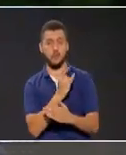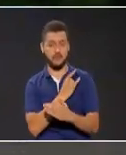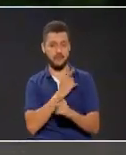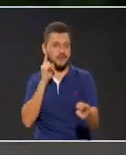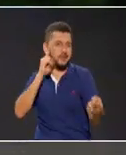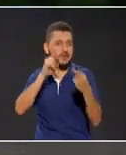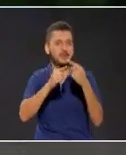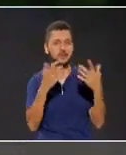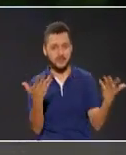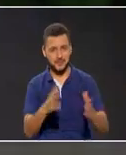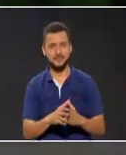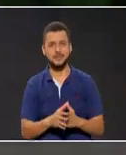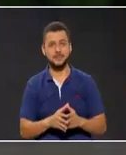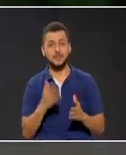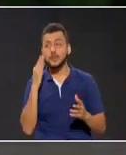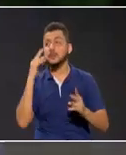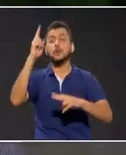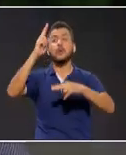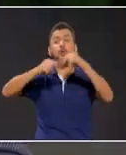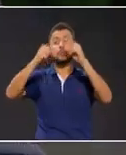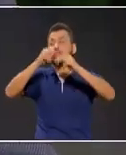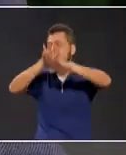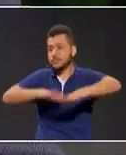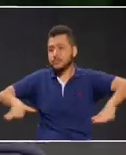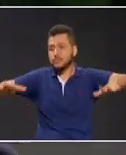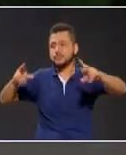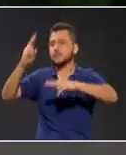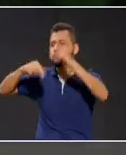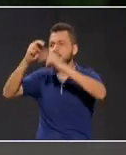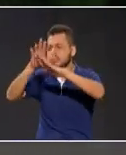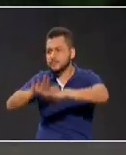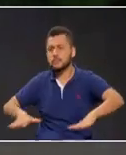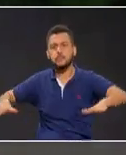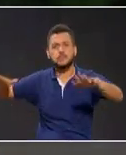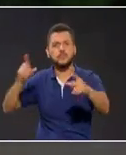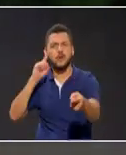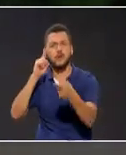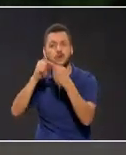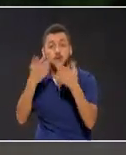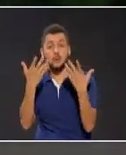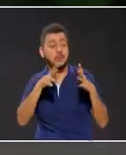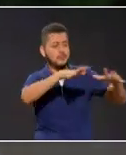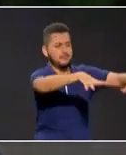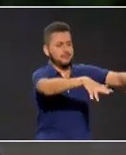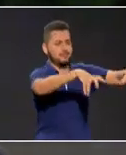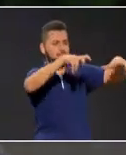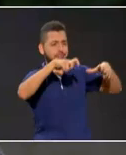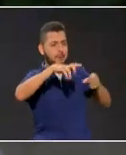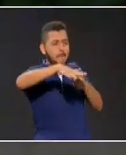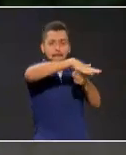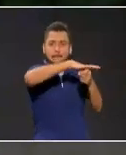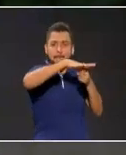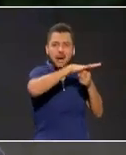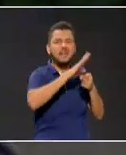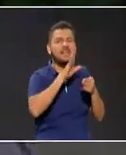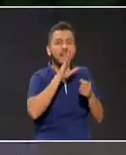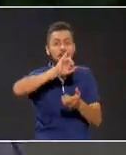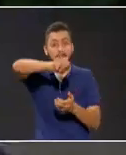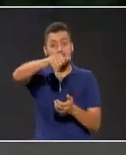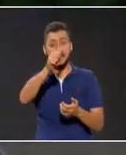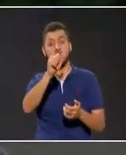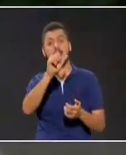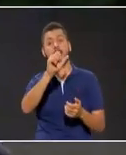que ver con las pequeñas obras de infraestructura. La propuesta nuestra es que a través de asambleas barriales, lideradas por las juntas de acción comunal